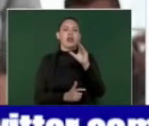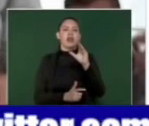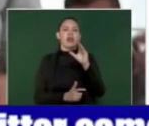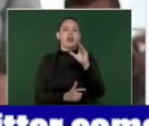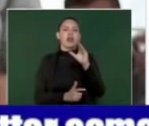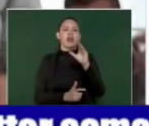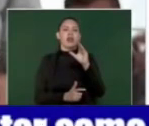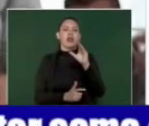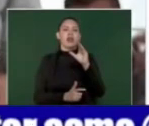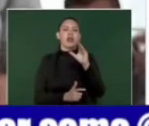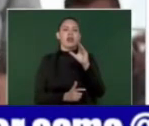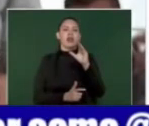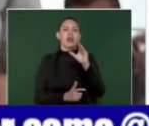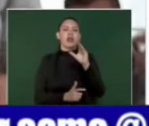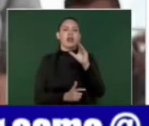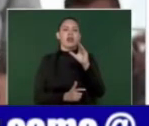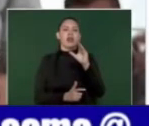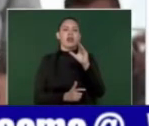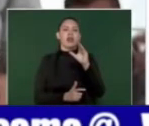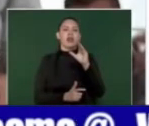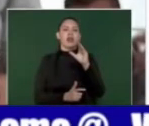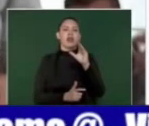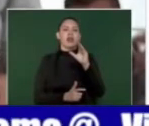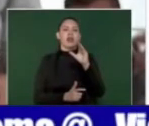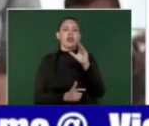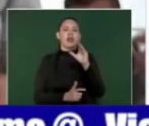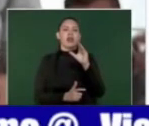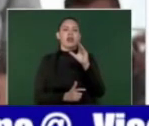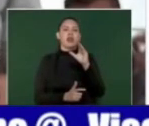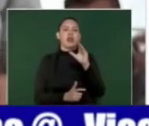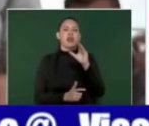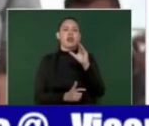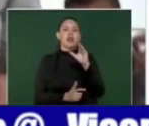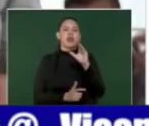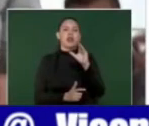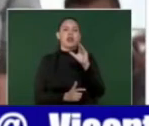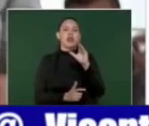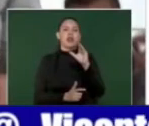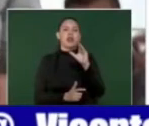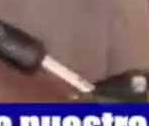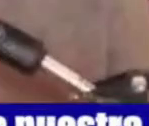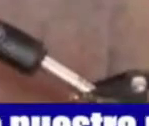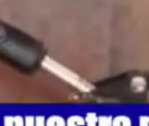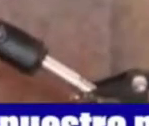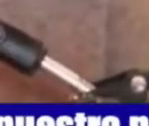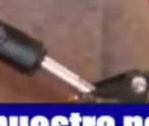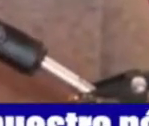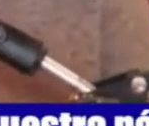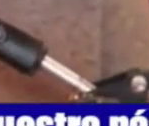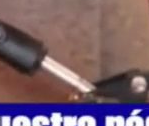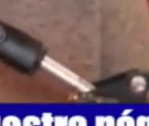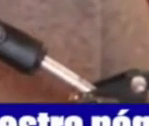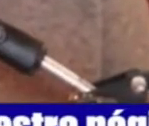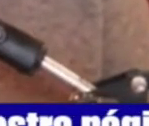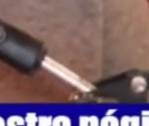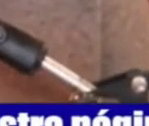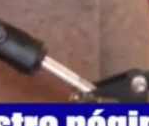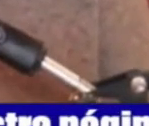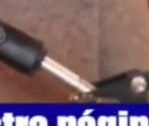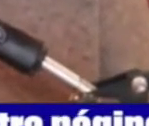manipulación informativa, y yo a través de los medios. ¿no? Yo